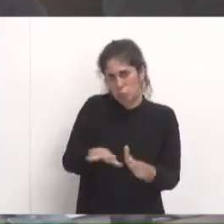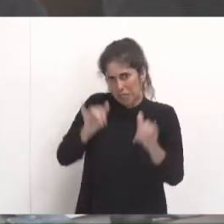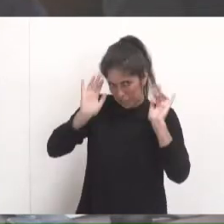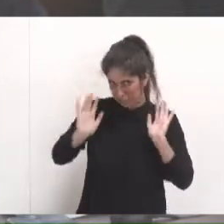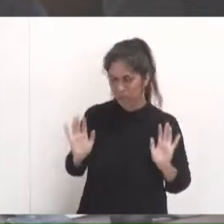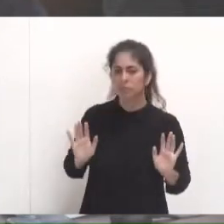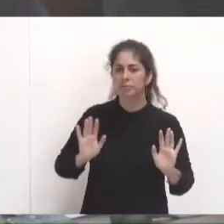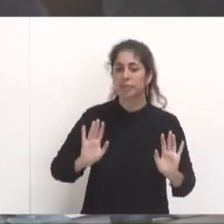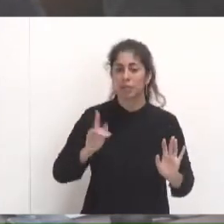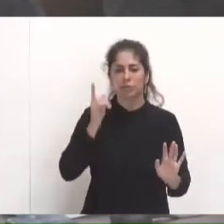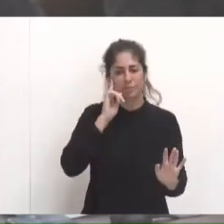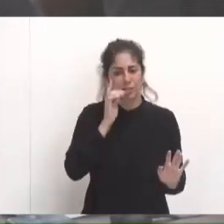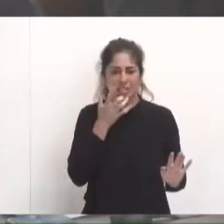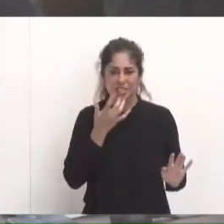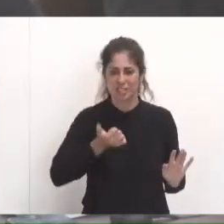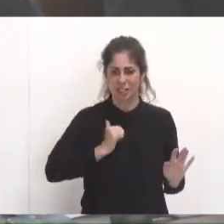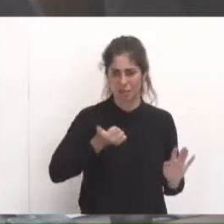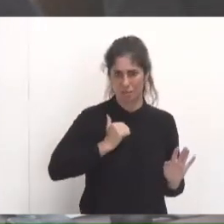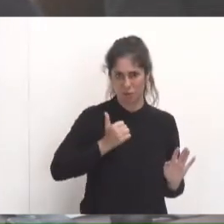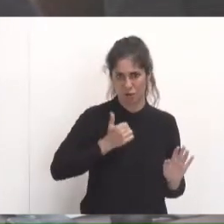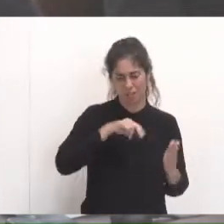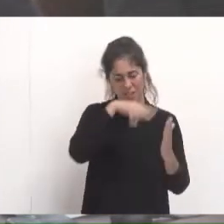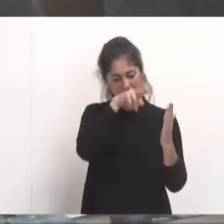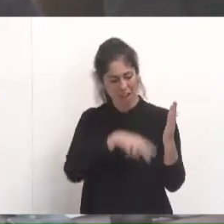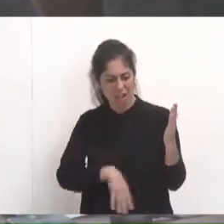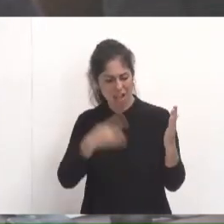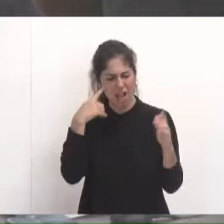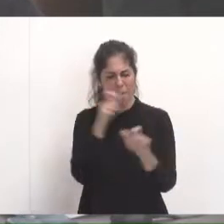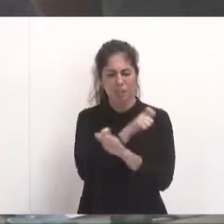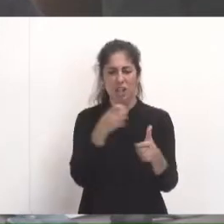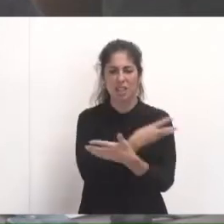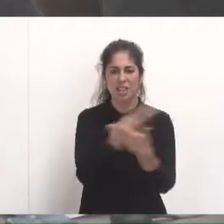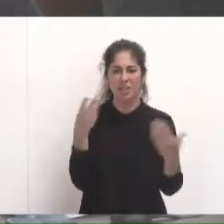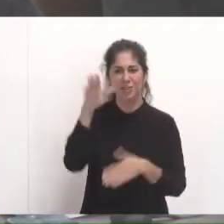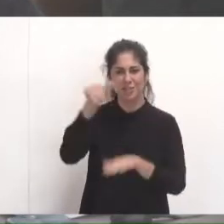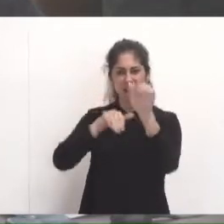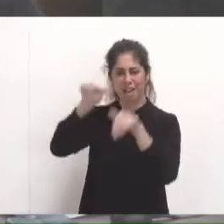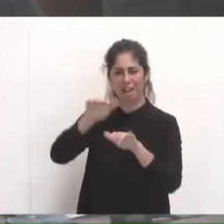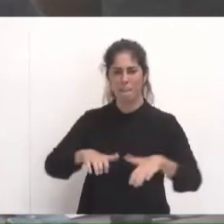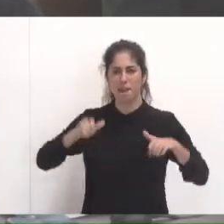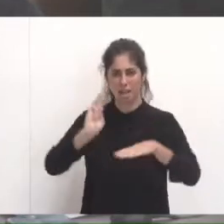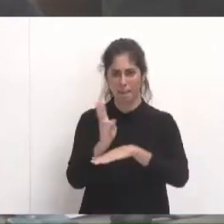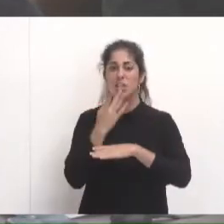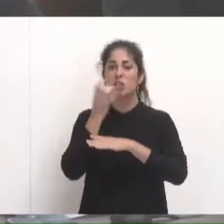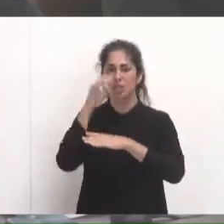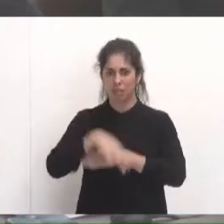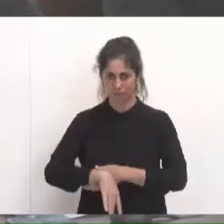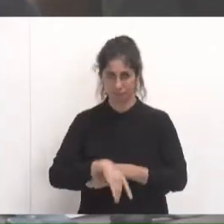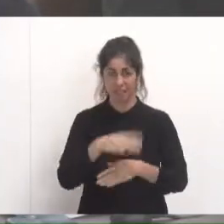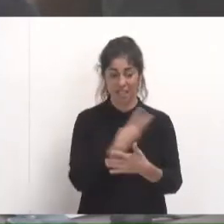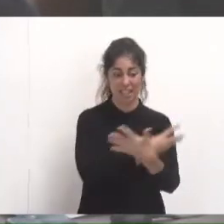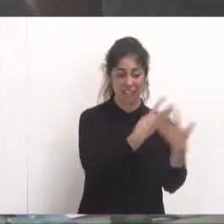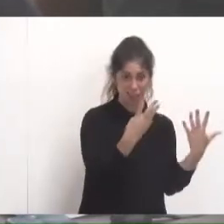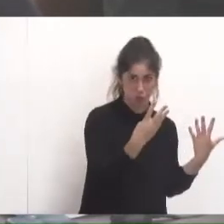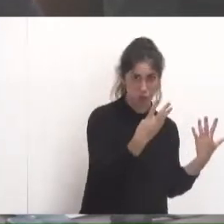leer quiénes son esas 18 personas que fueron convocados por el Parlamento. De esos 18 solamente hay una persona